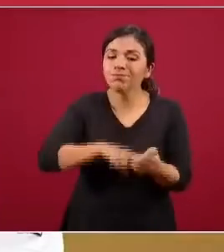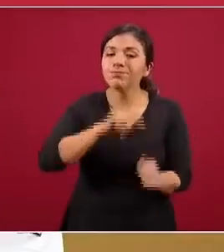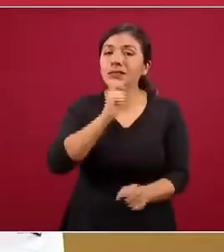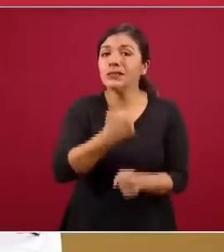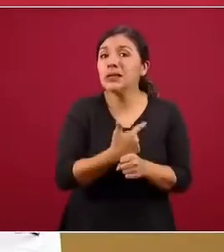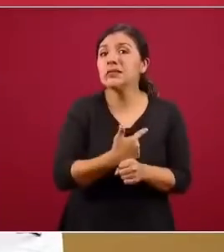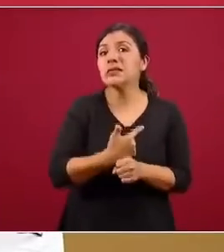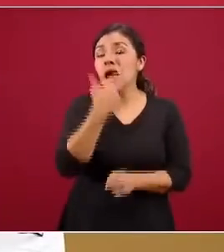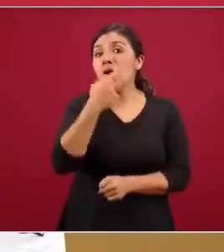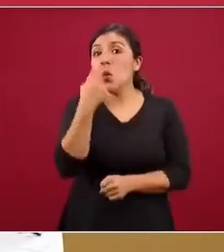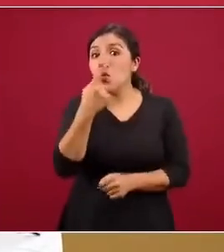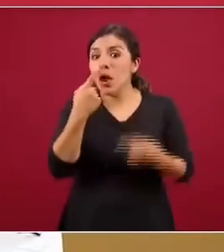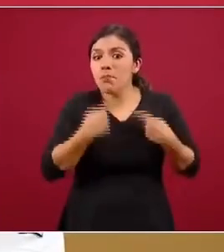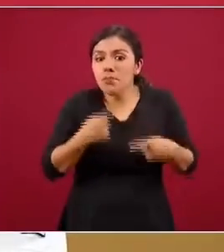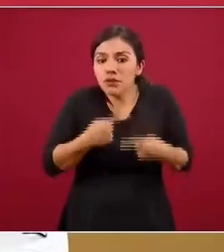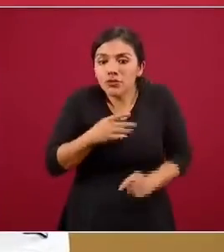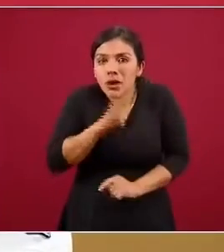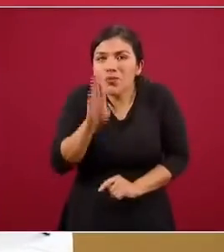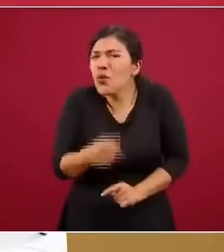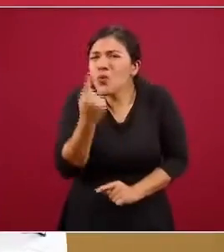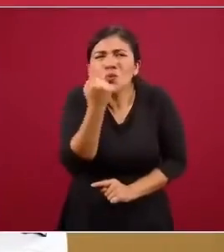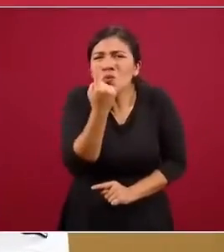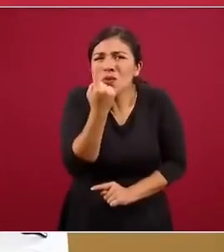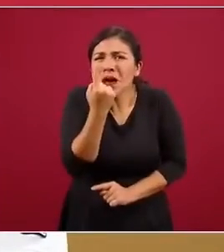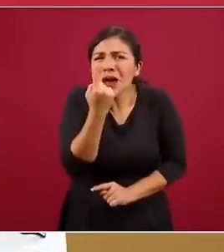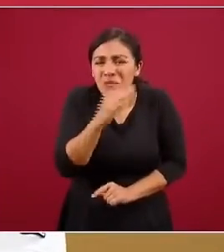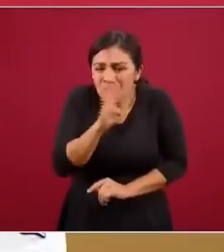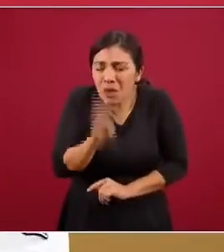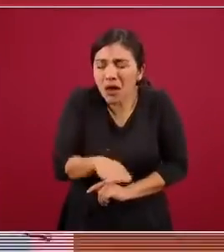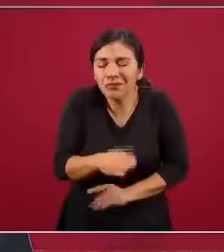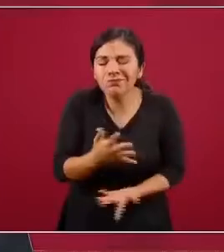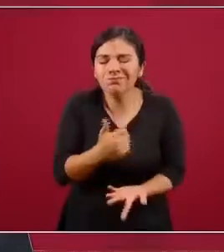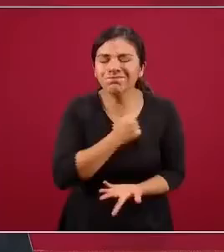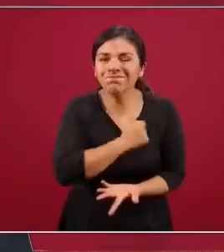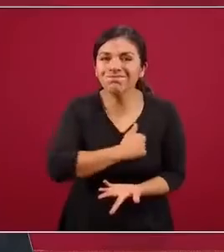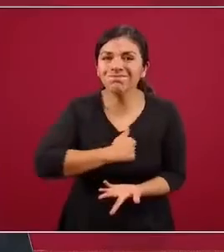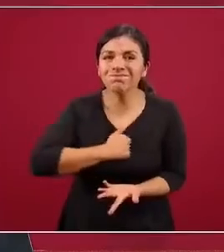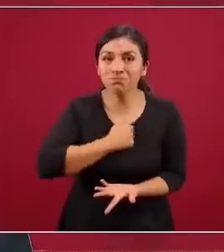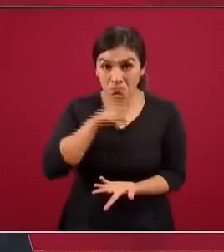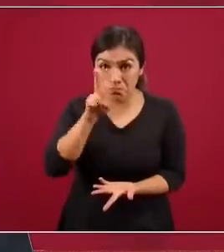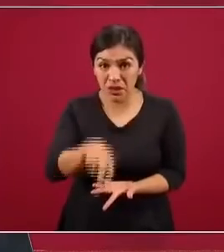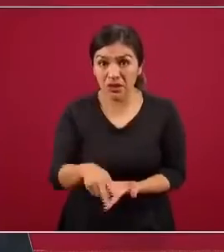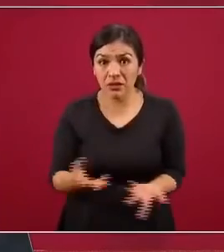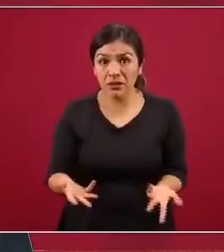implica que se pierda tan solo una vida.